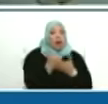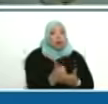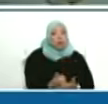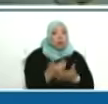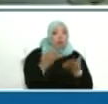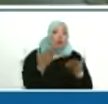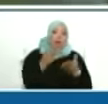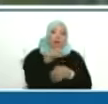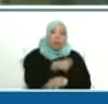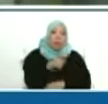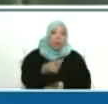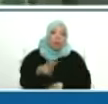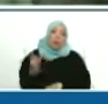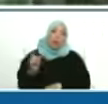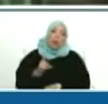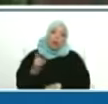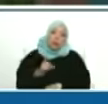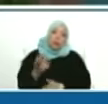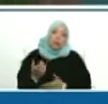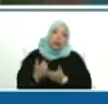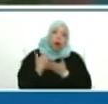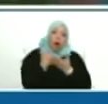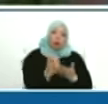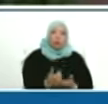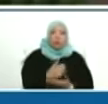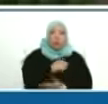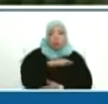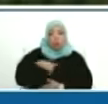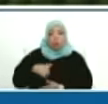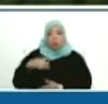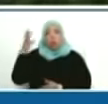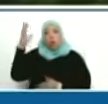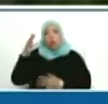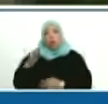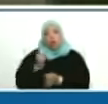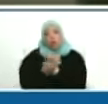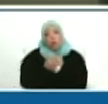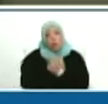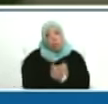sanadora, a darle a nuestro pueblo amor,